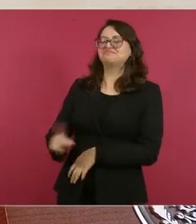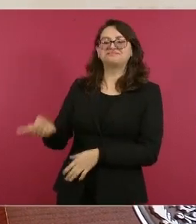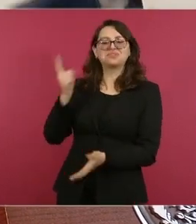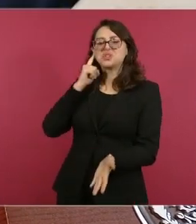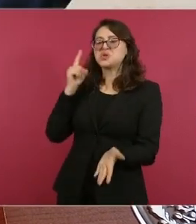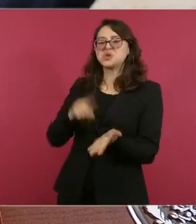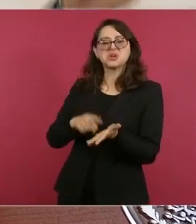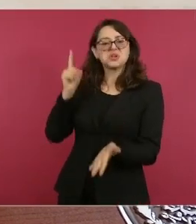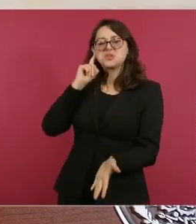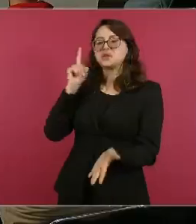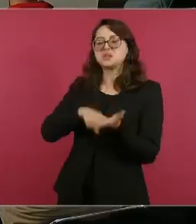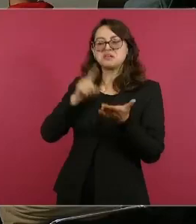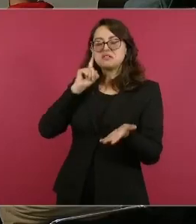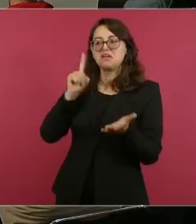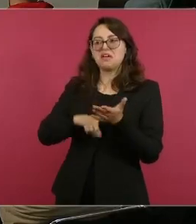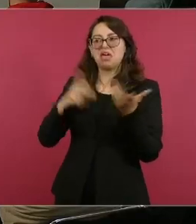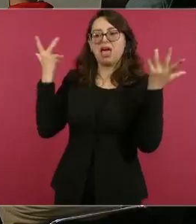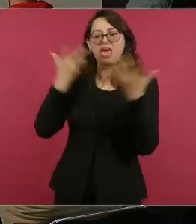Y se inauguró.